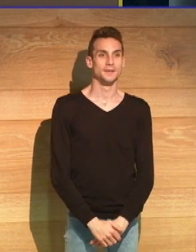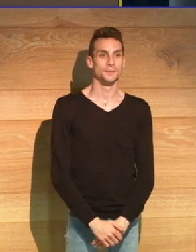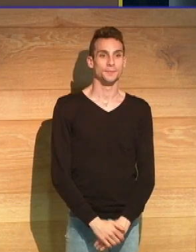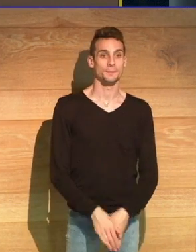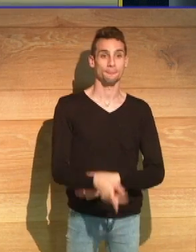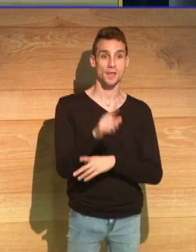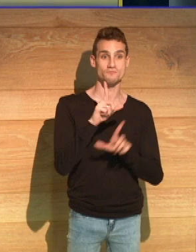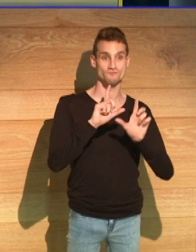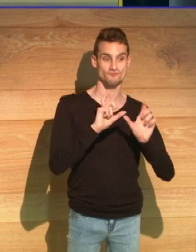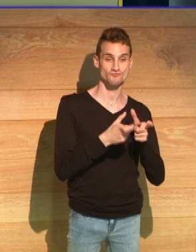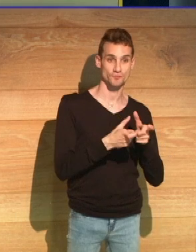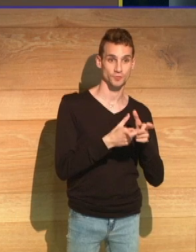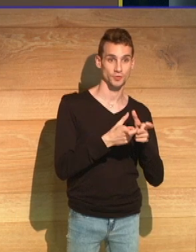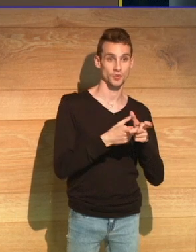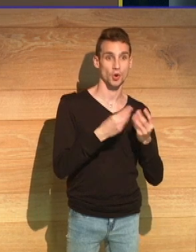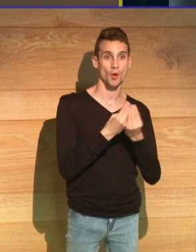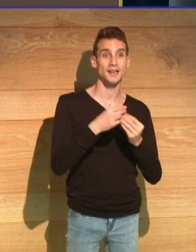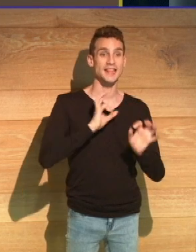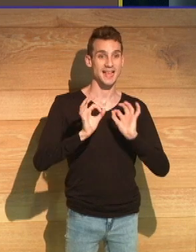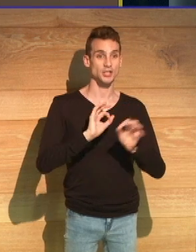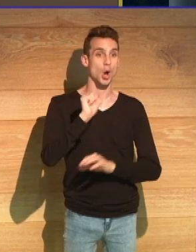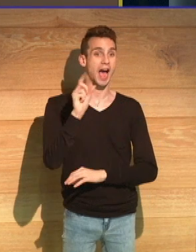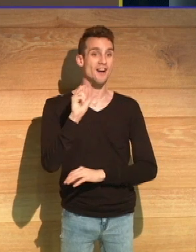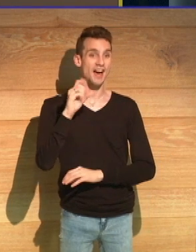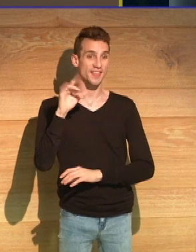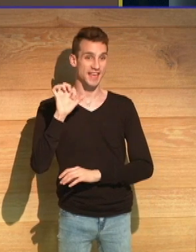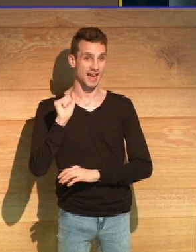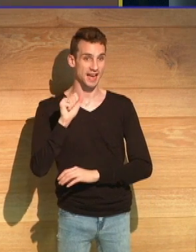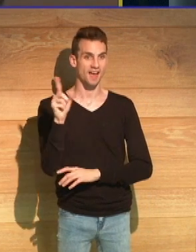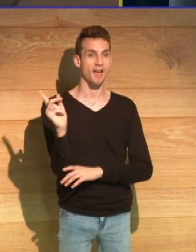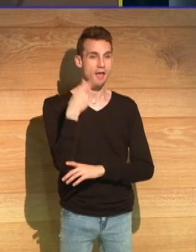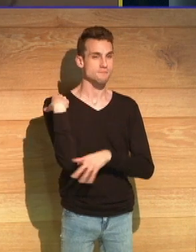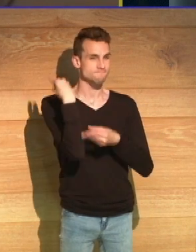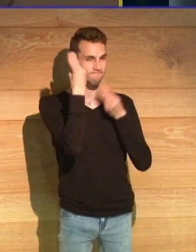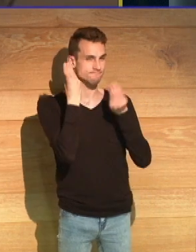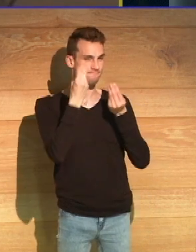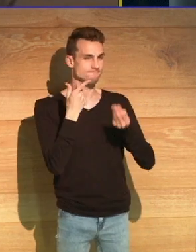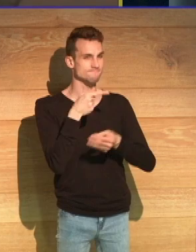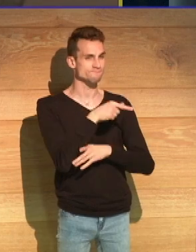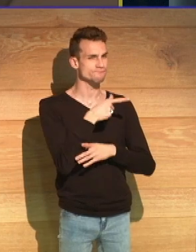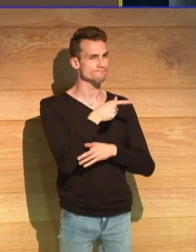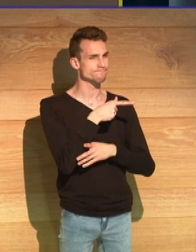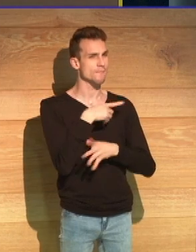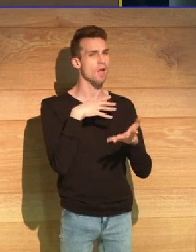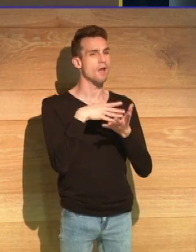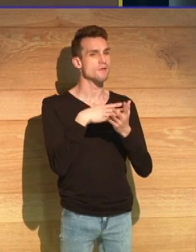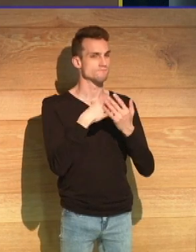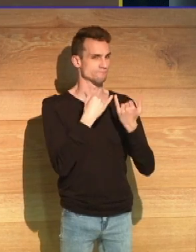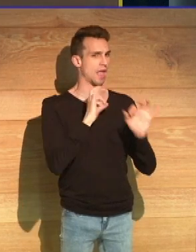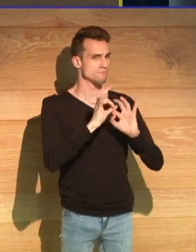una reunión con el Teatro Abadía, ellos están preguntando si yo puedo hacer una